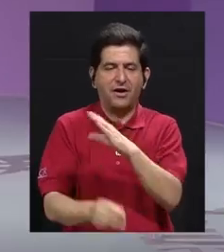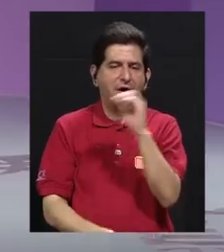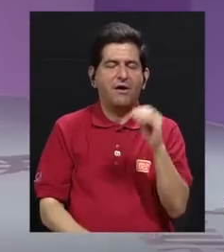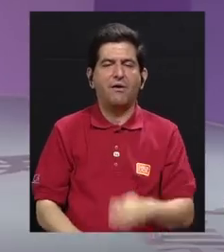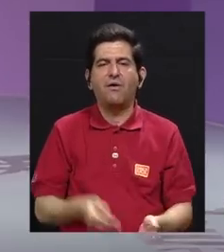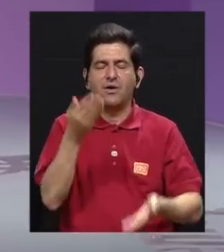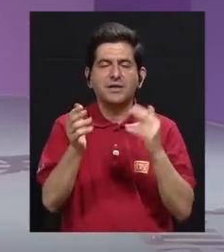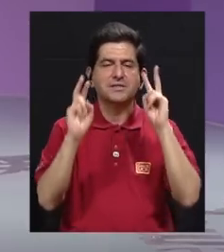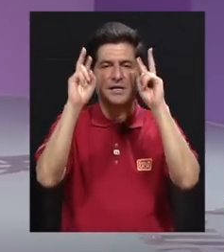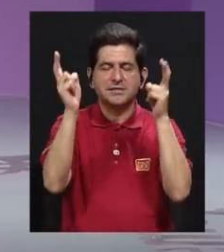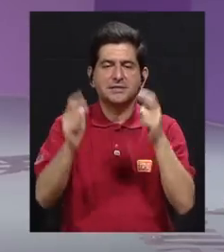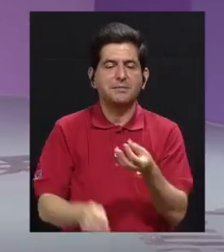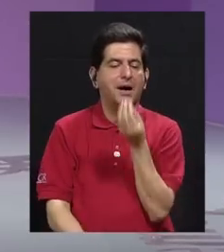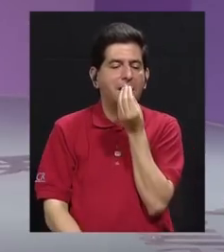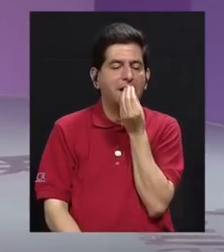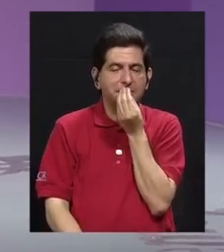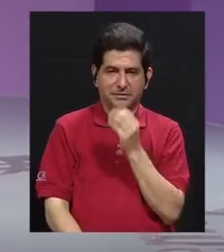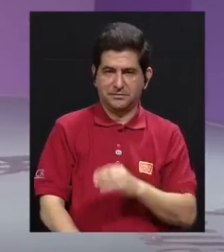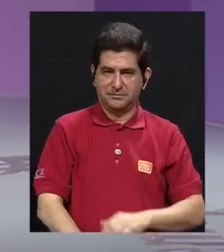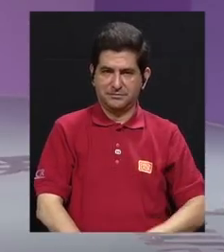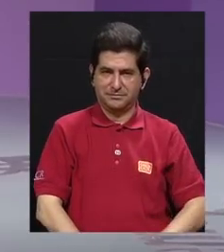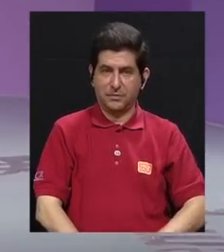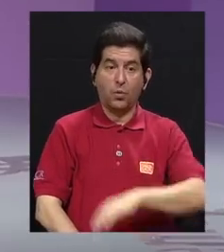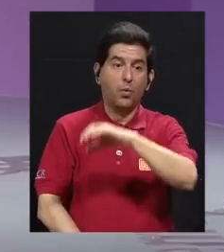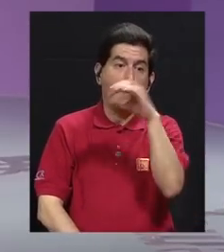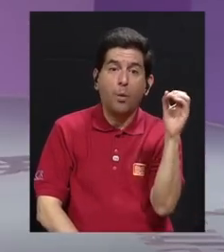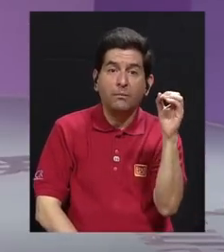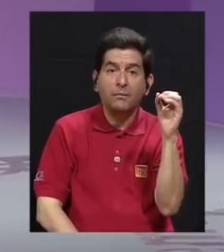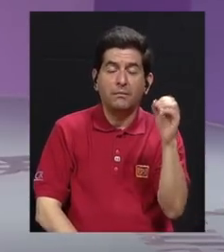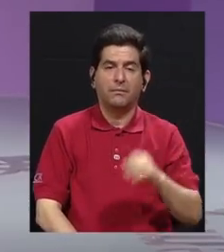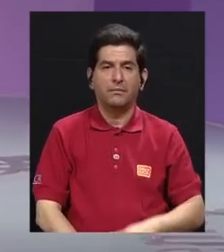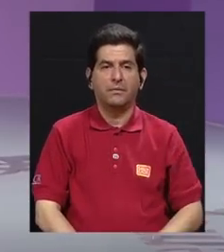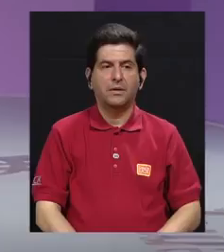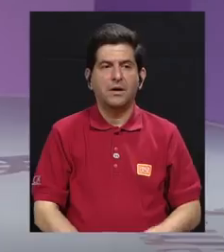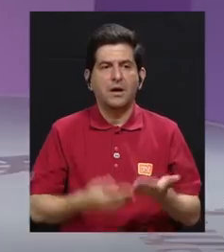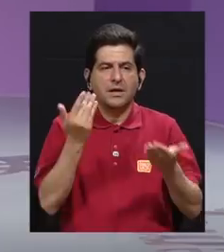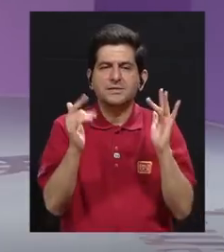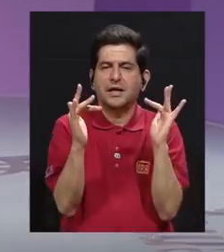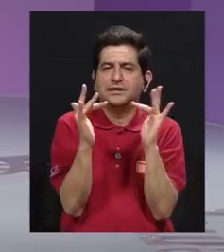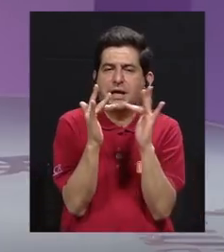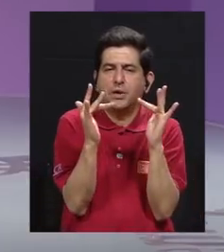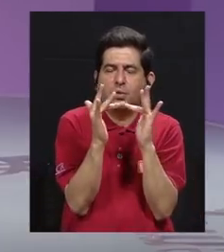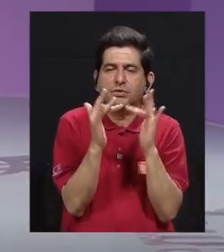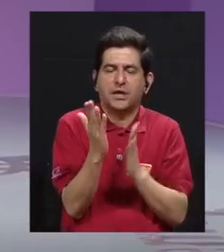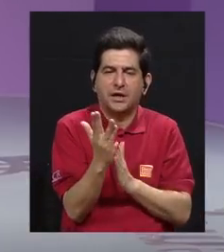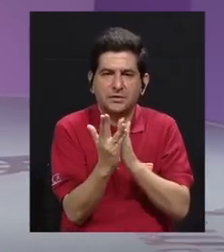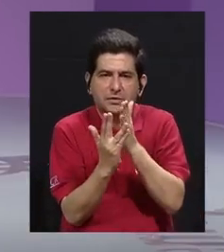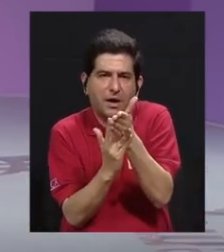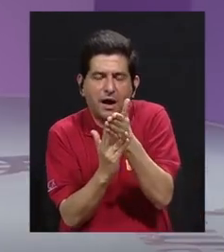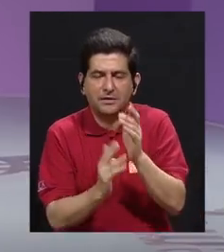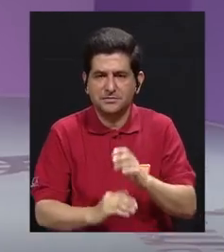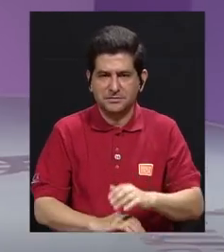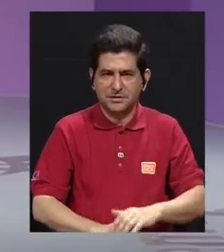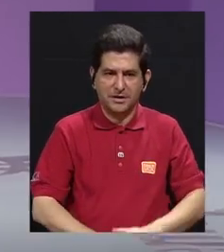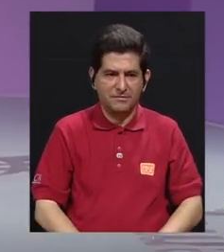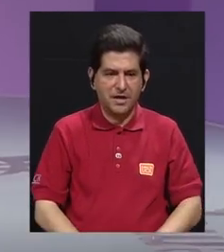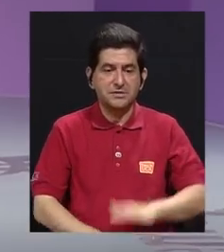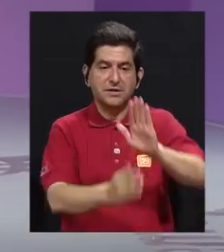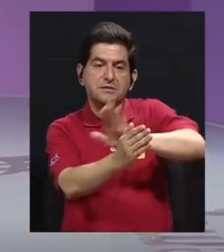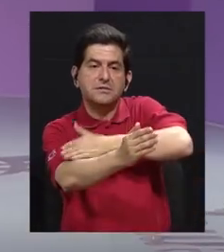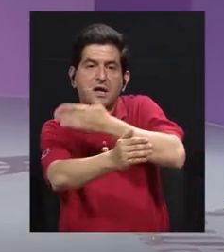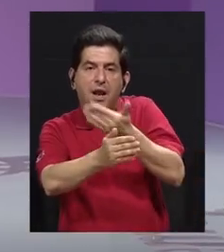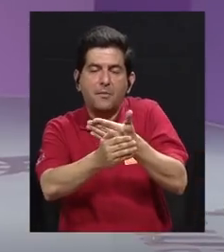tema de la tierra, o el acercamiento al tema de la comida, ¿no? O acercamientos en